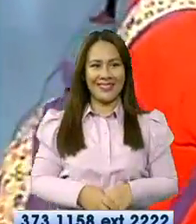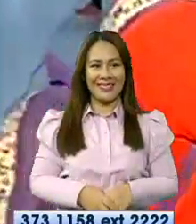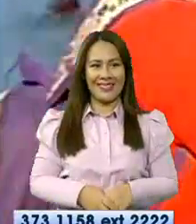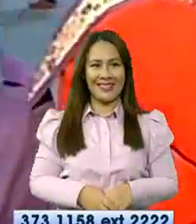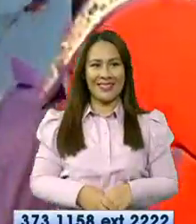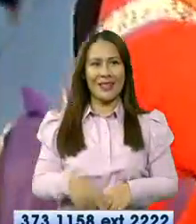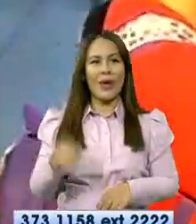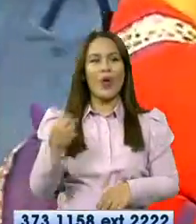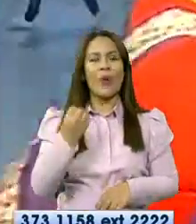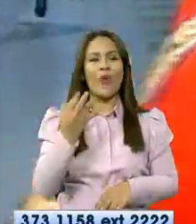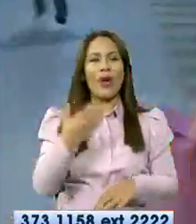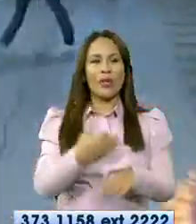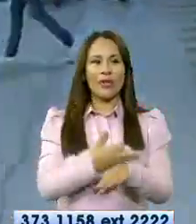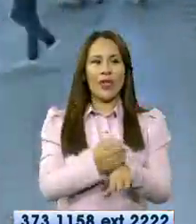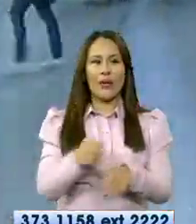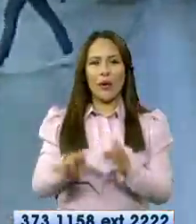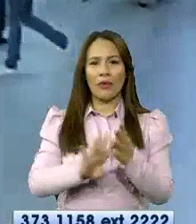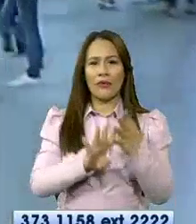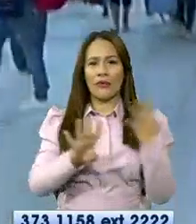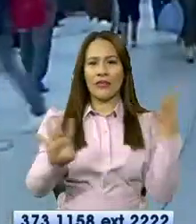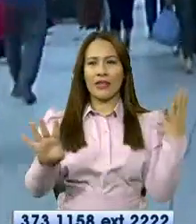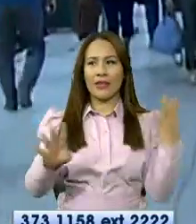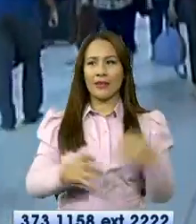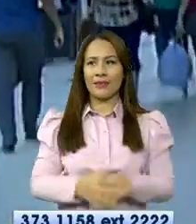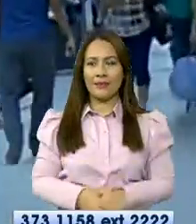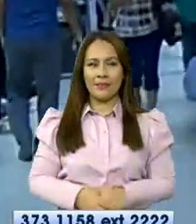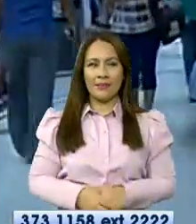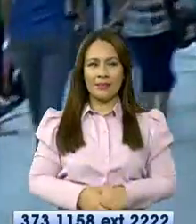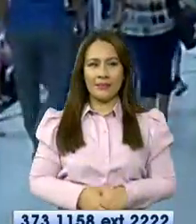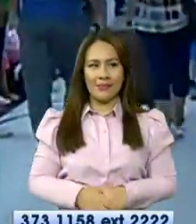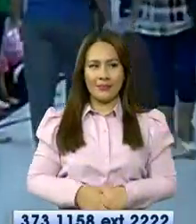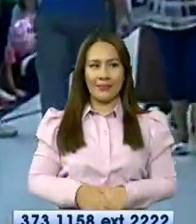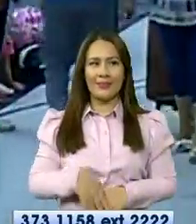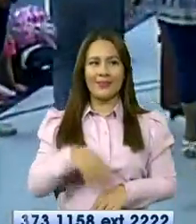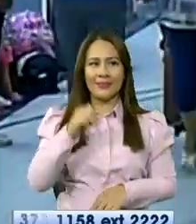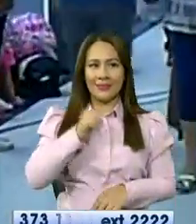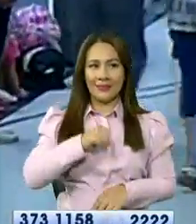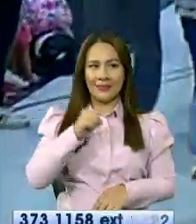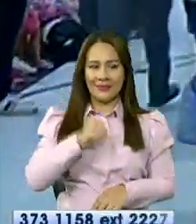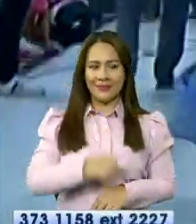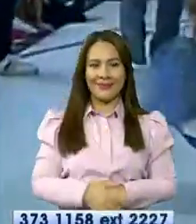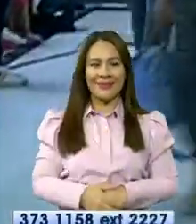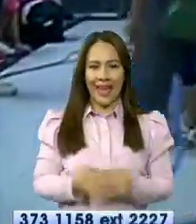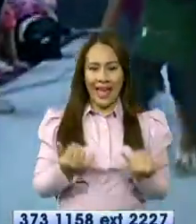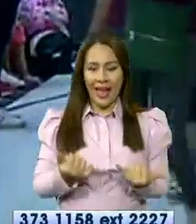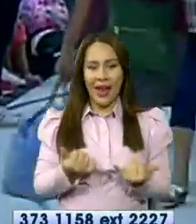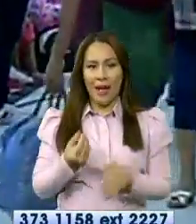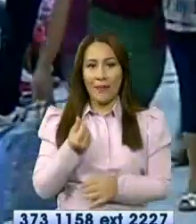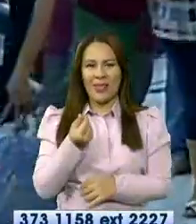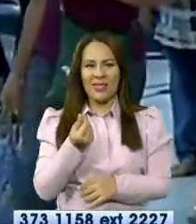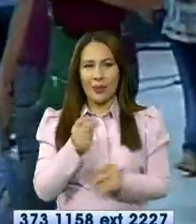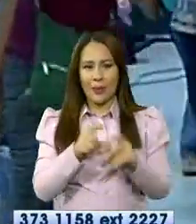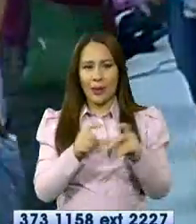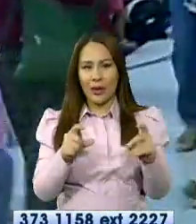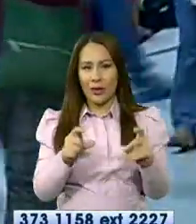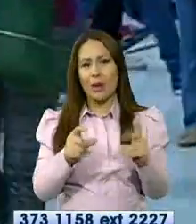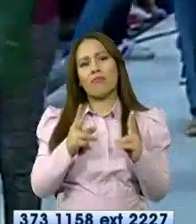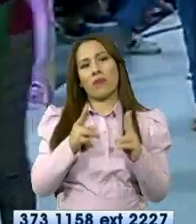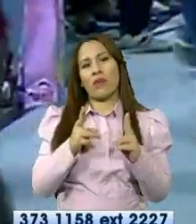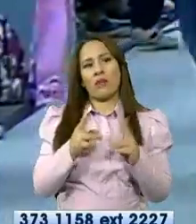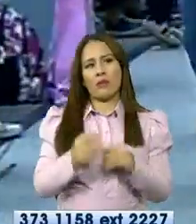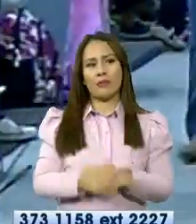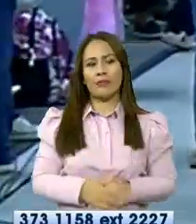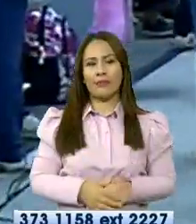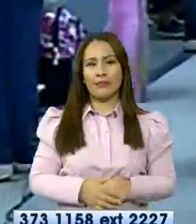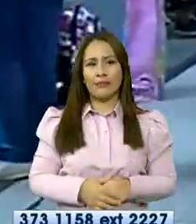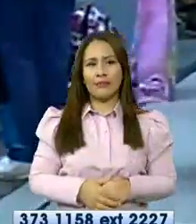¿Qué tiempo llevan haciendo ya aquí fila para comprar los boletos? Sí. Recién llegamos. ¿El precio, el mismo? Ah, no sé, recién me pregunté. Usted viene comprando, creo ya.